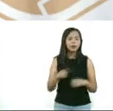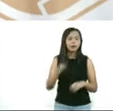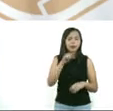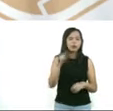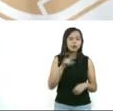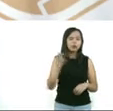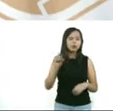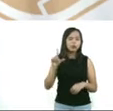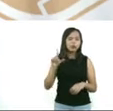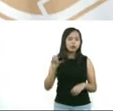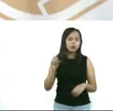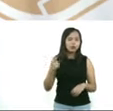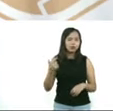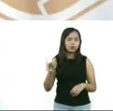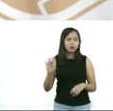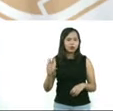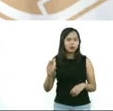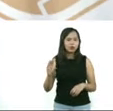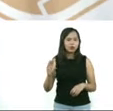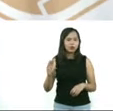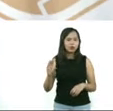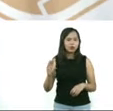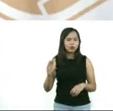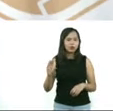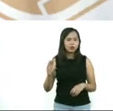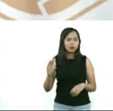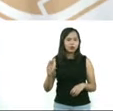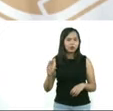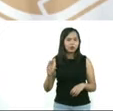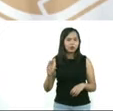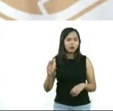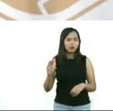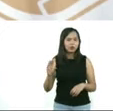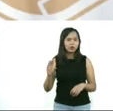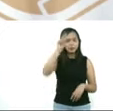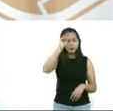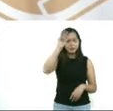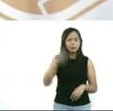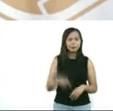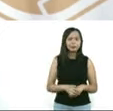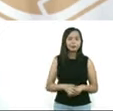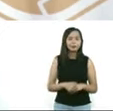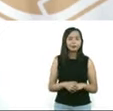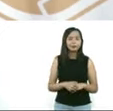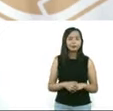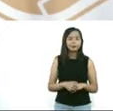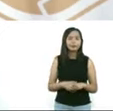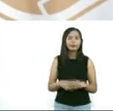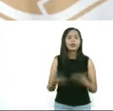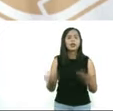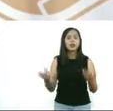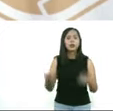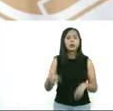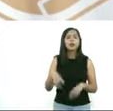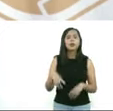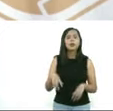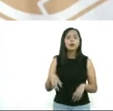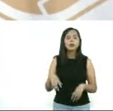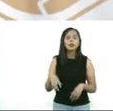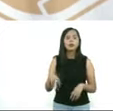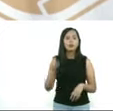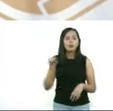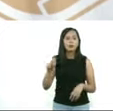del bosque de Chapultepec y como parte del zoológico de Chapultepec para estos 99 años que